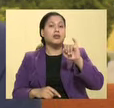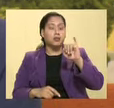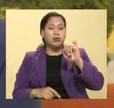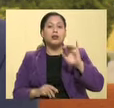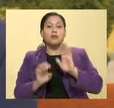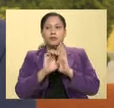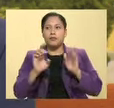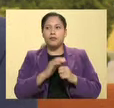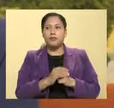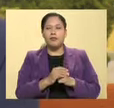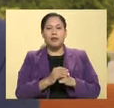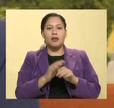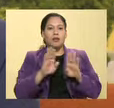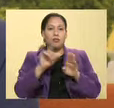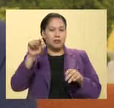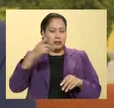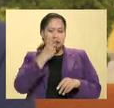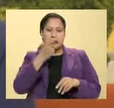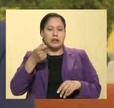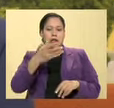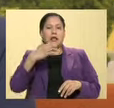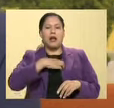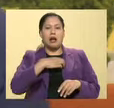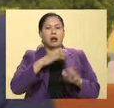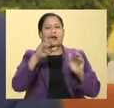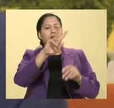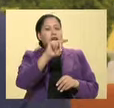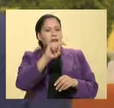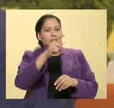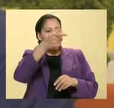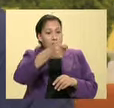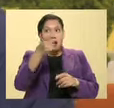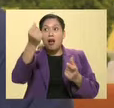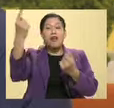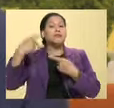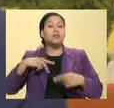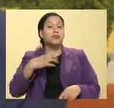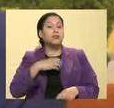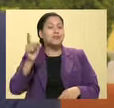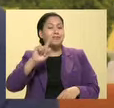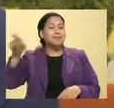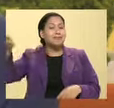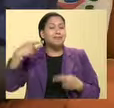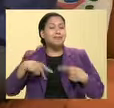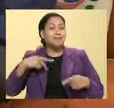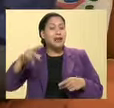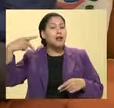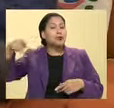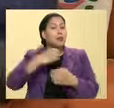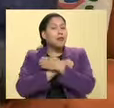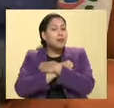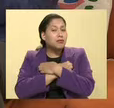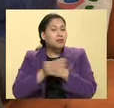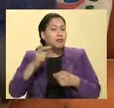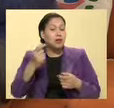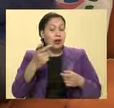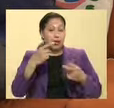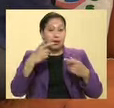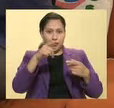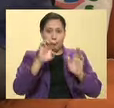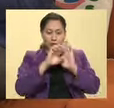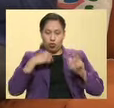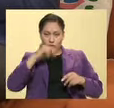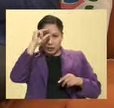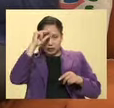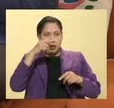Perdón, la caca, como la llamas. Sí. Y para algunos no es caca, ¿eh? Perdón, para algunos es no, educación. Bueno, y perdón, para pero, algunos es la caca,